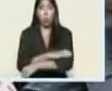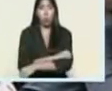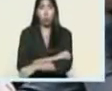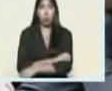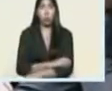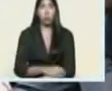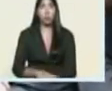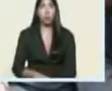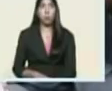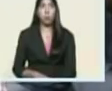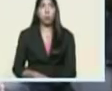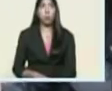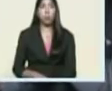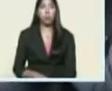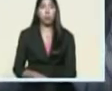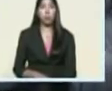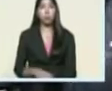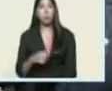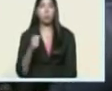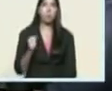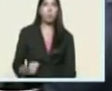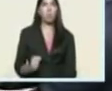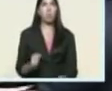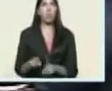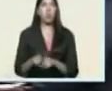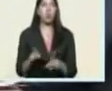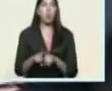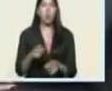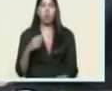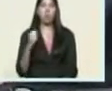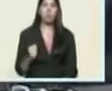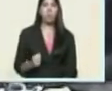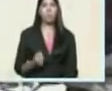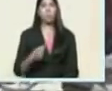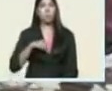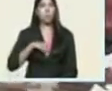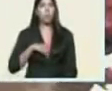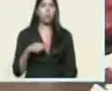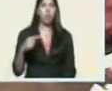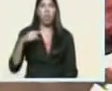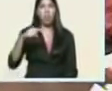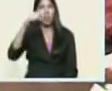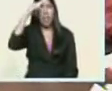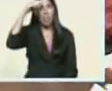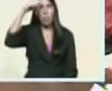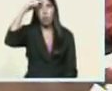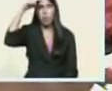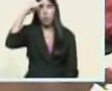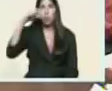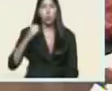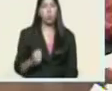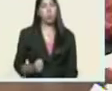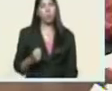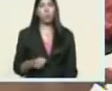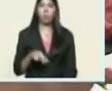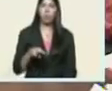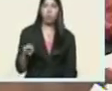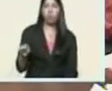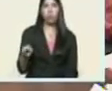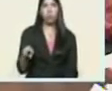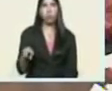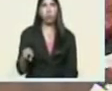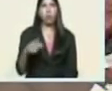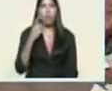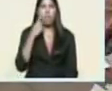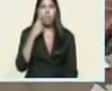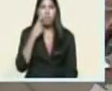con la arrogancia que solamente tiene el imperio, pues. Esa arrogancia que ustedes ven, esa prepotencia, esa petulancia